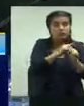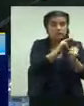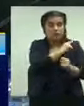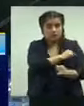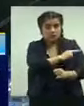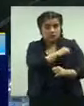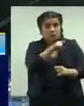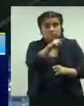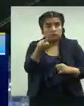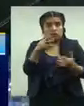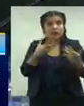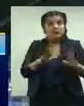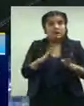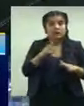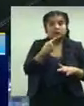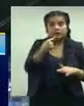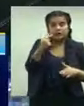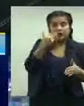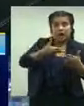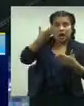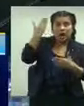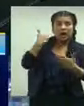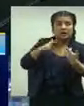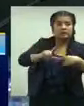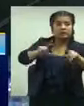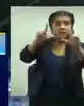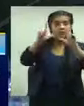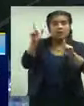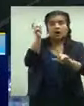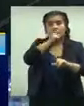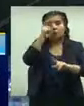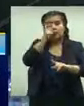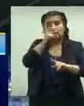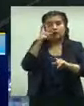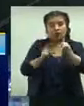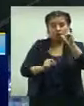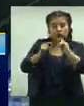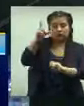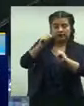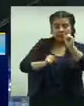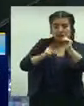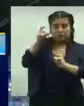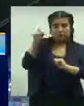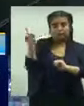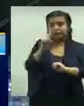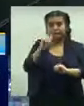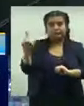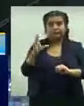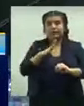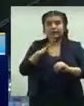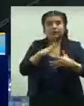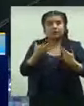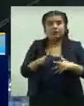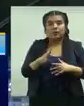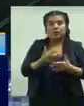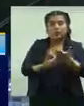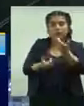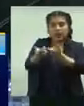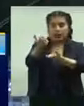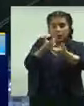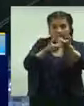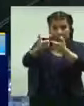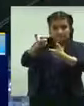mencionaba anteriormente en una de las presentaciones que hacían, no habían eventos de cotización, no habían eventos de licitación. Como